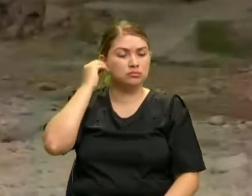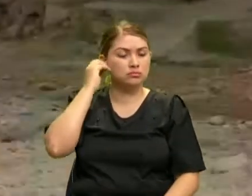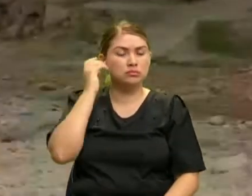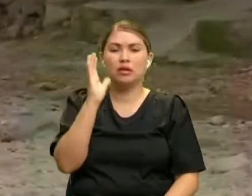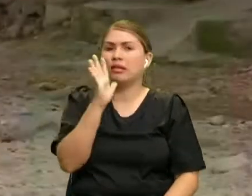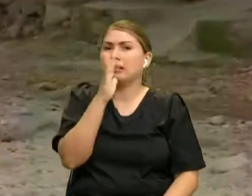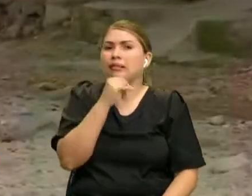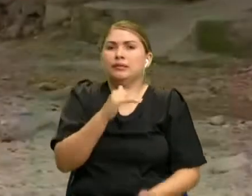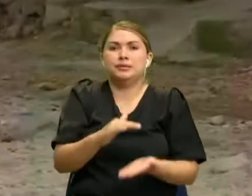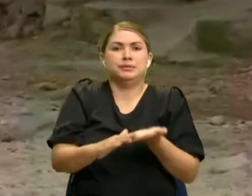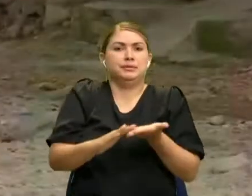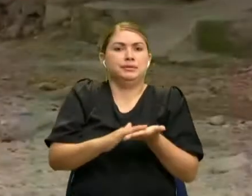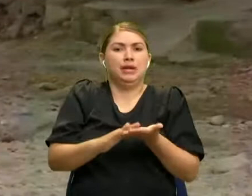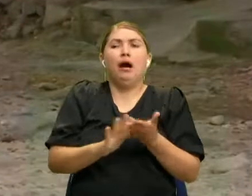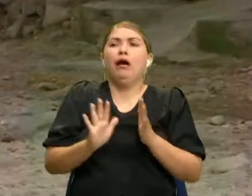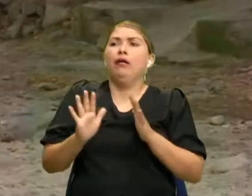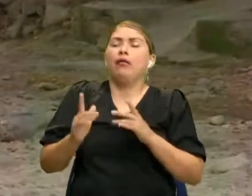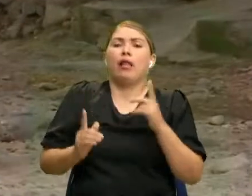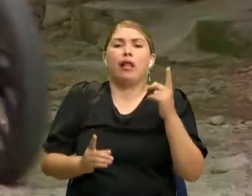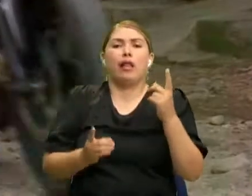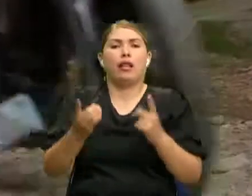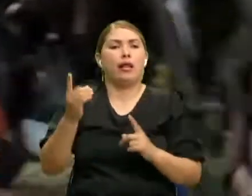solución, siempre paliativos.